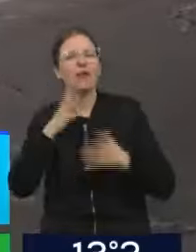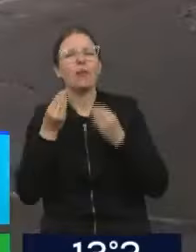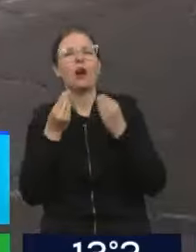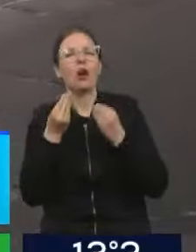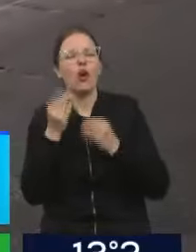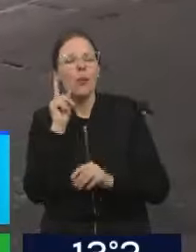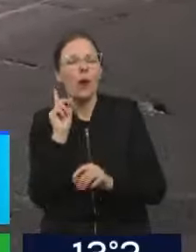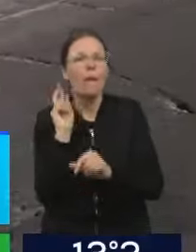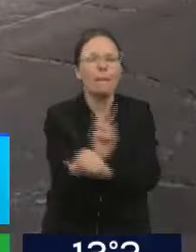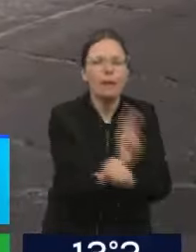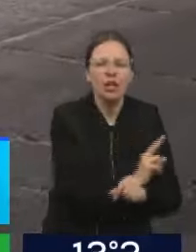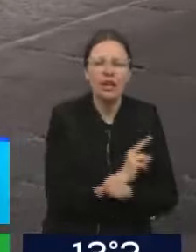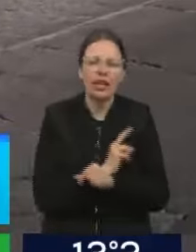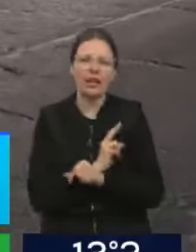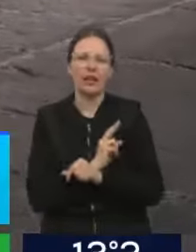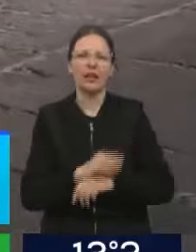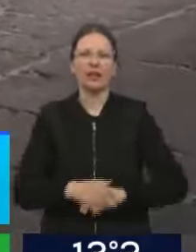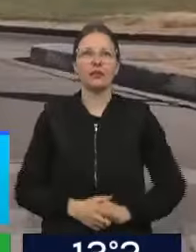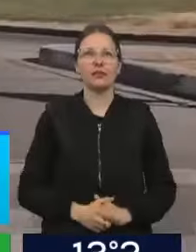¿no?